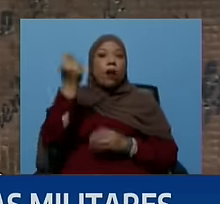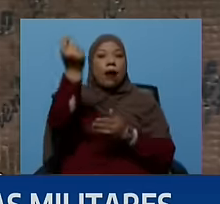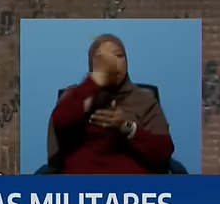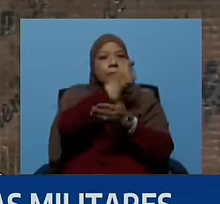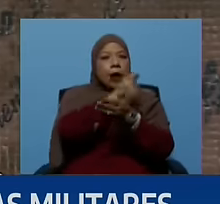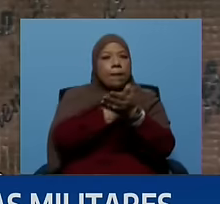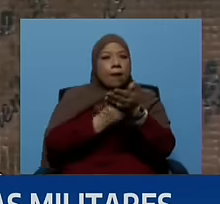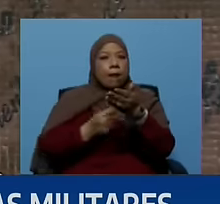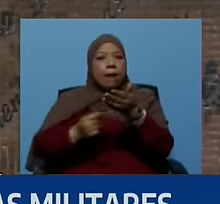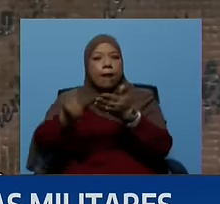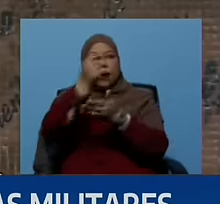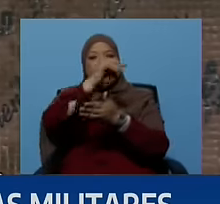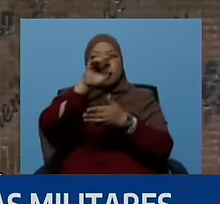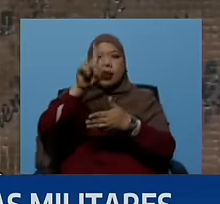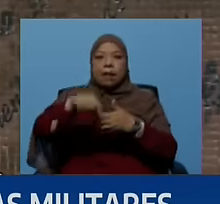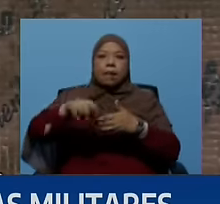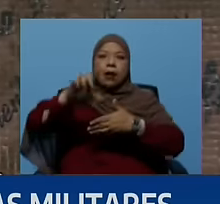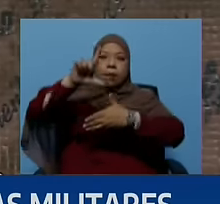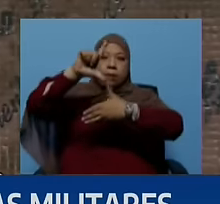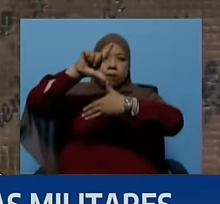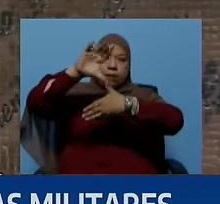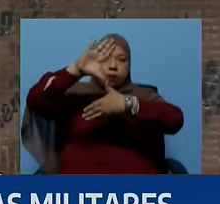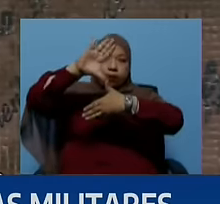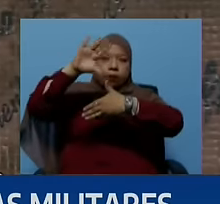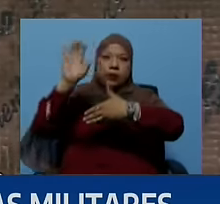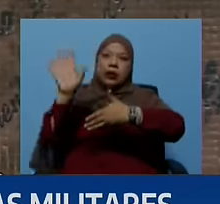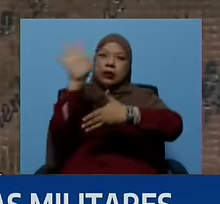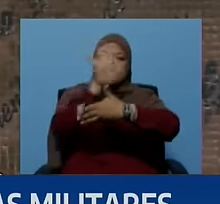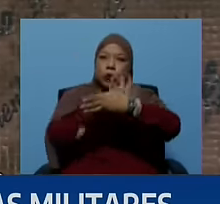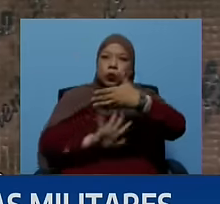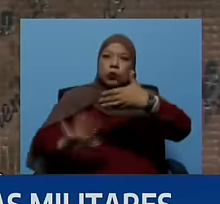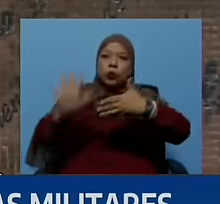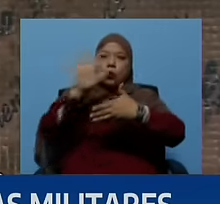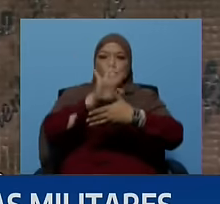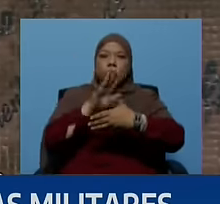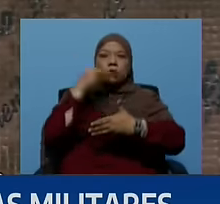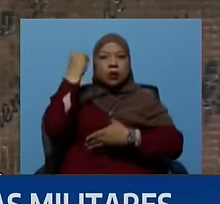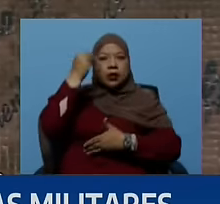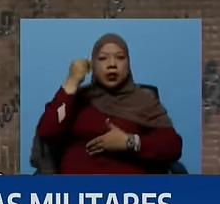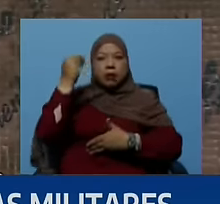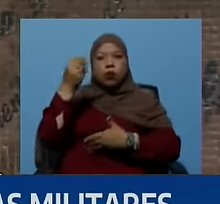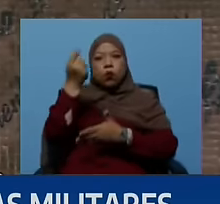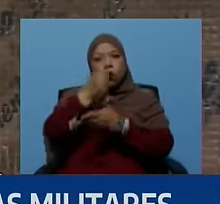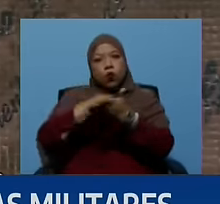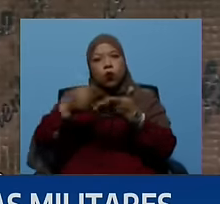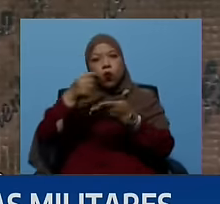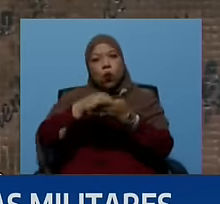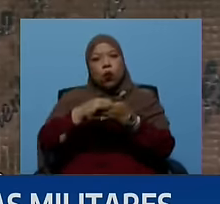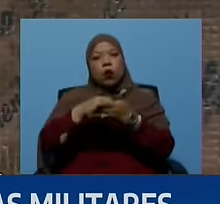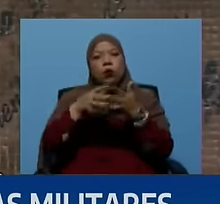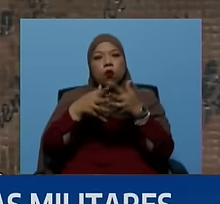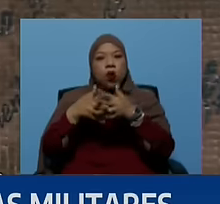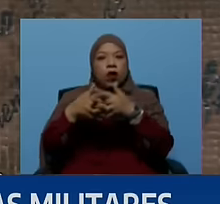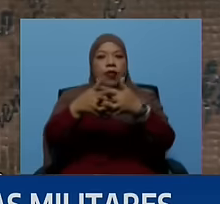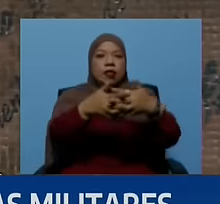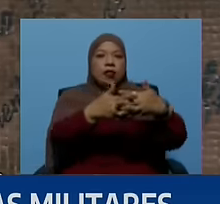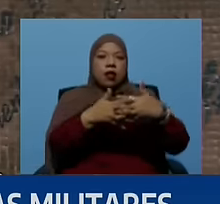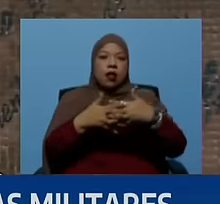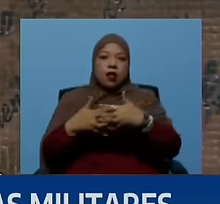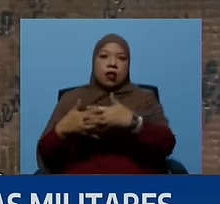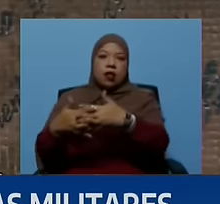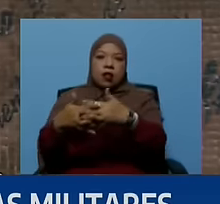nuestra América y pusimos aquel pensamiento los Estados Unidos